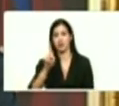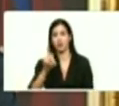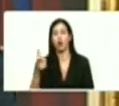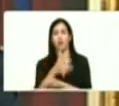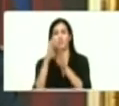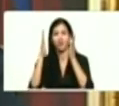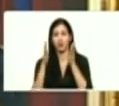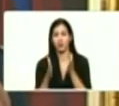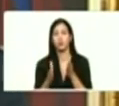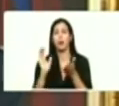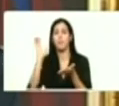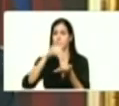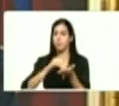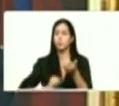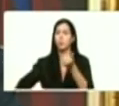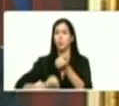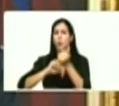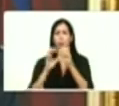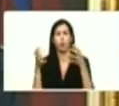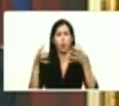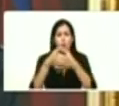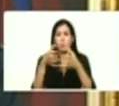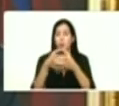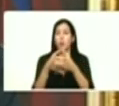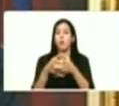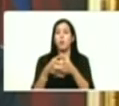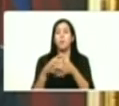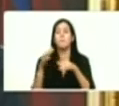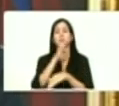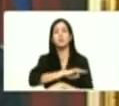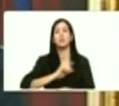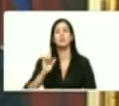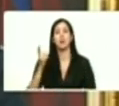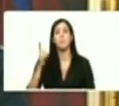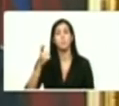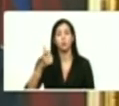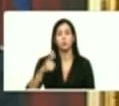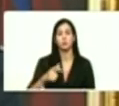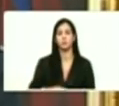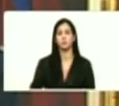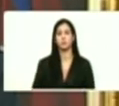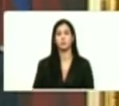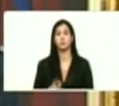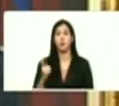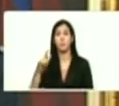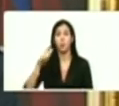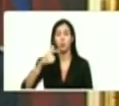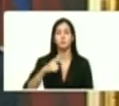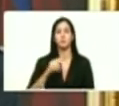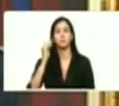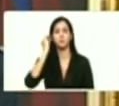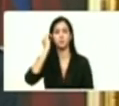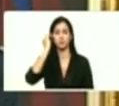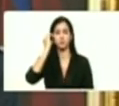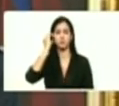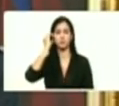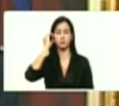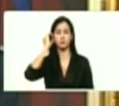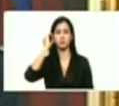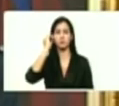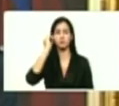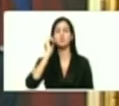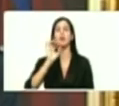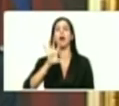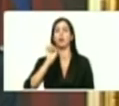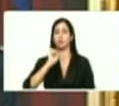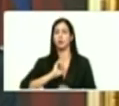tarea de apoyo y el apoyo de todo el equipo de la misión transporte bueno atendamos todos los temas y que se